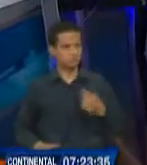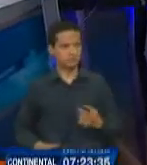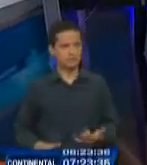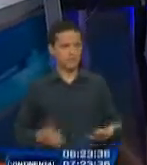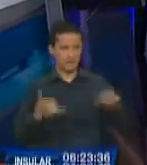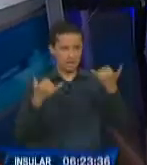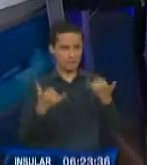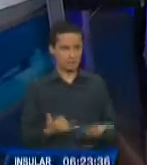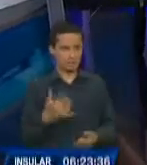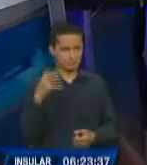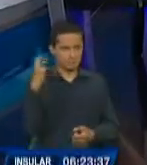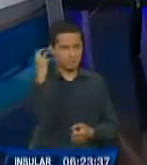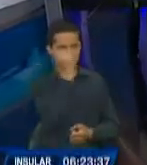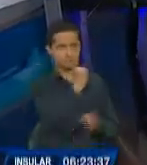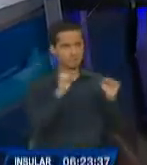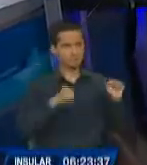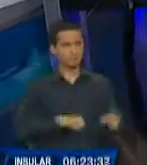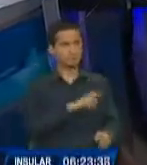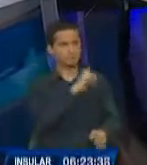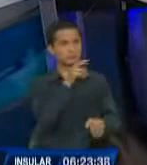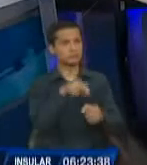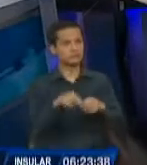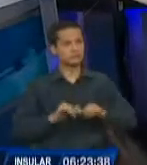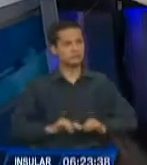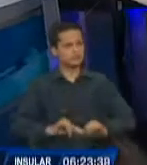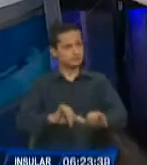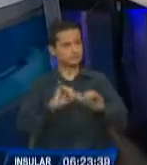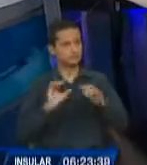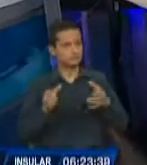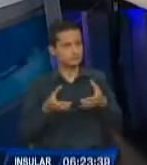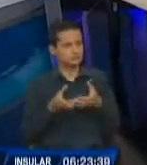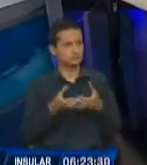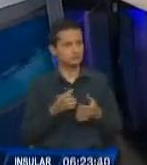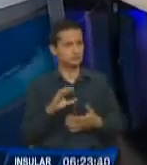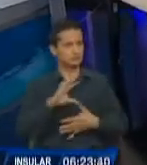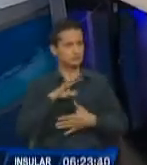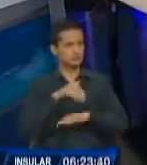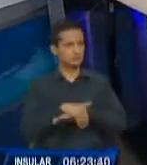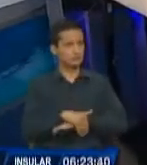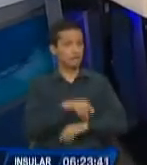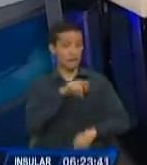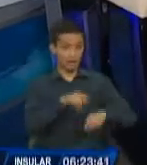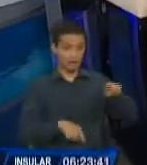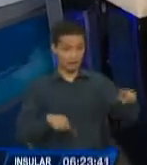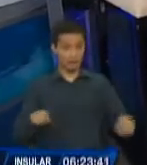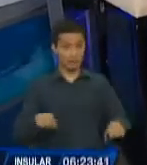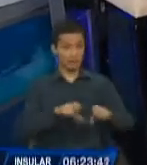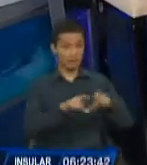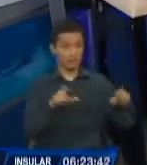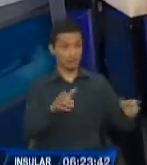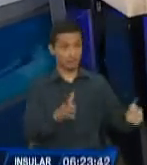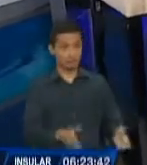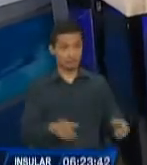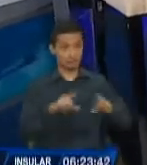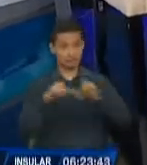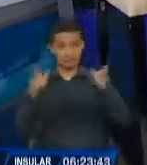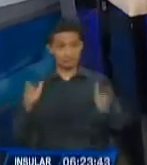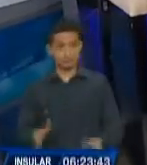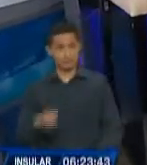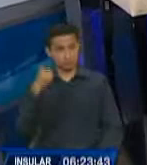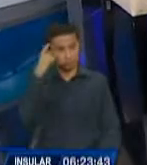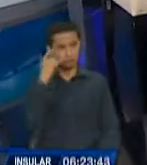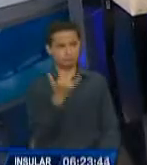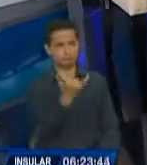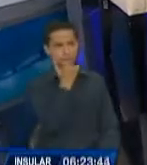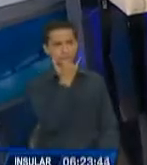analizar la permanencia en la CAN. Para algunos empresarios, yo diría para la mayoría de los empresarios, sería una decisión equivocada porque